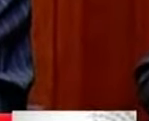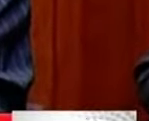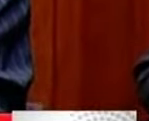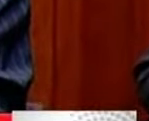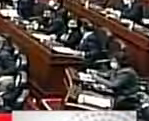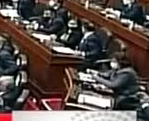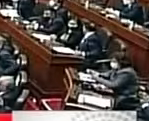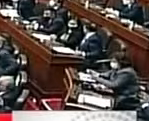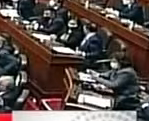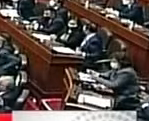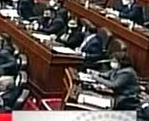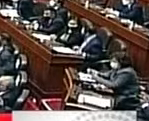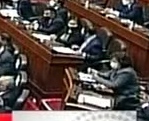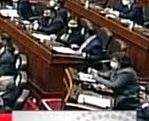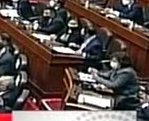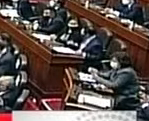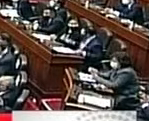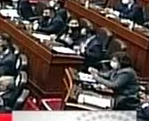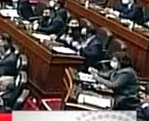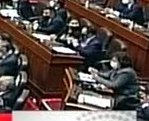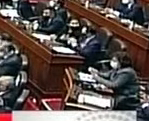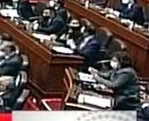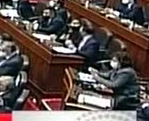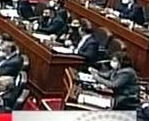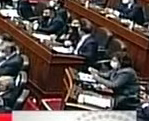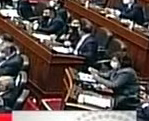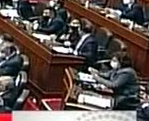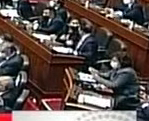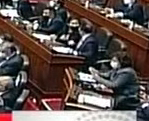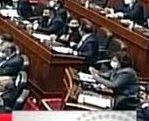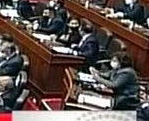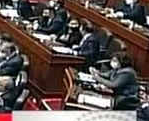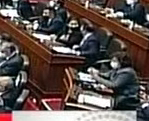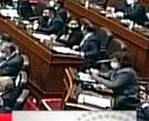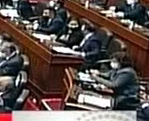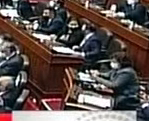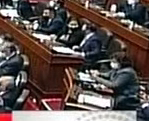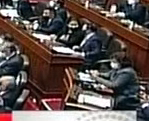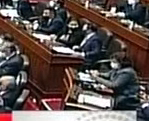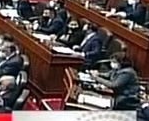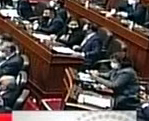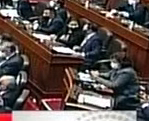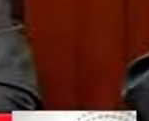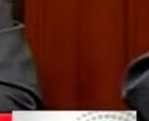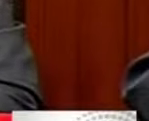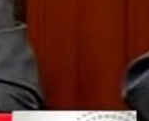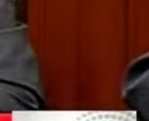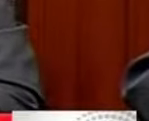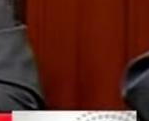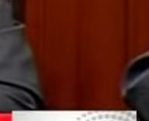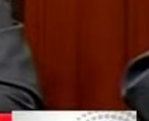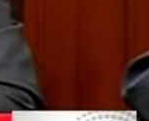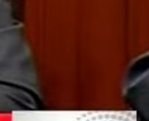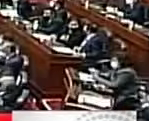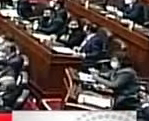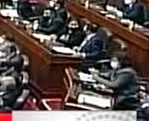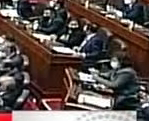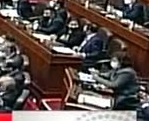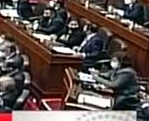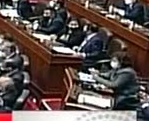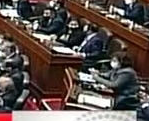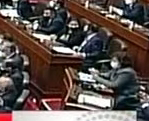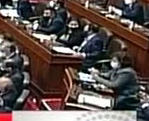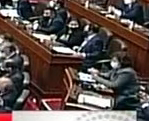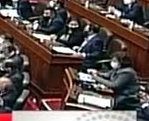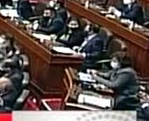de Ministros debe concurrir ante el Pleno del Congreso reunido en periodo de sesiones ordinario o extraordinario acompañado de los demás